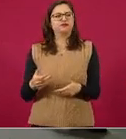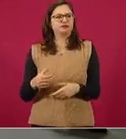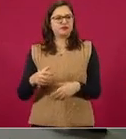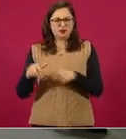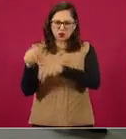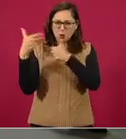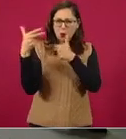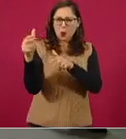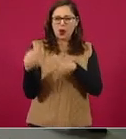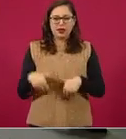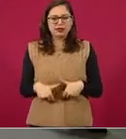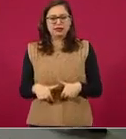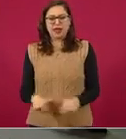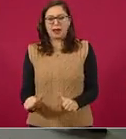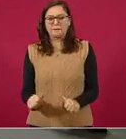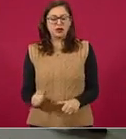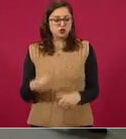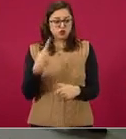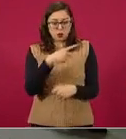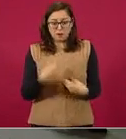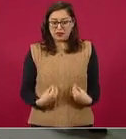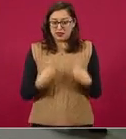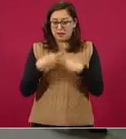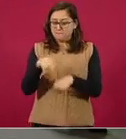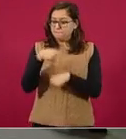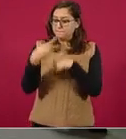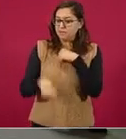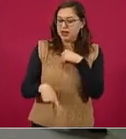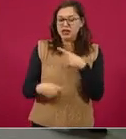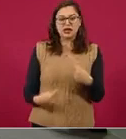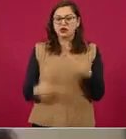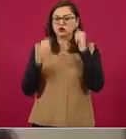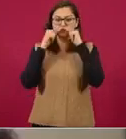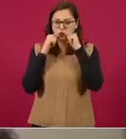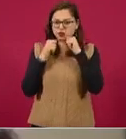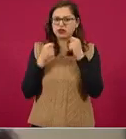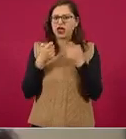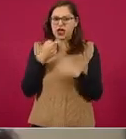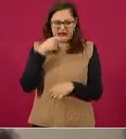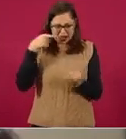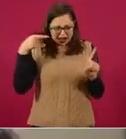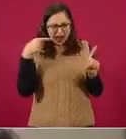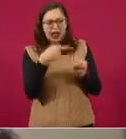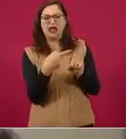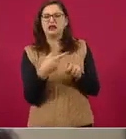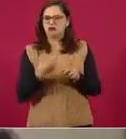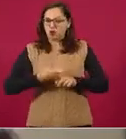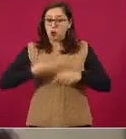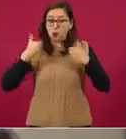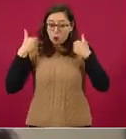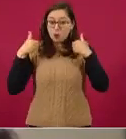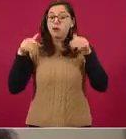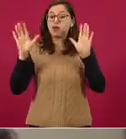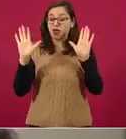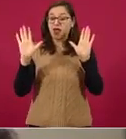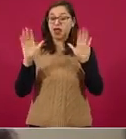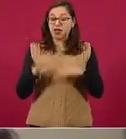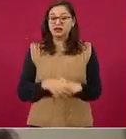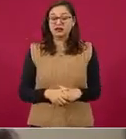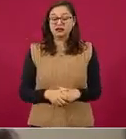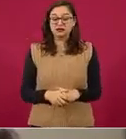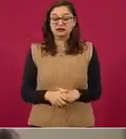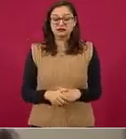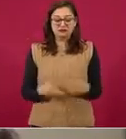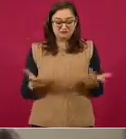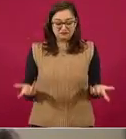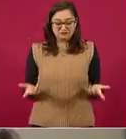fuera necesaria, hasta arriesgaría su vida, negociando con los malos. No puedo ni imaginarme siendo yo quien